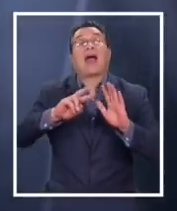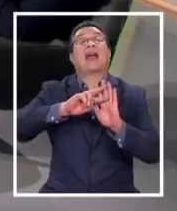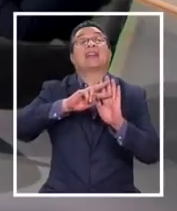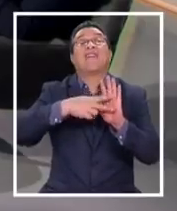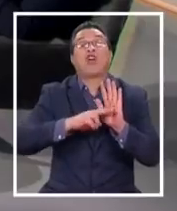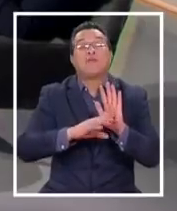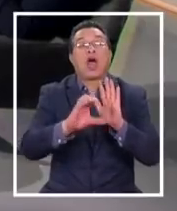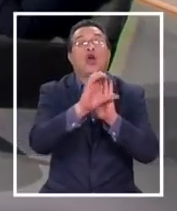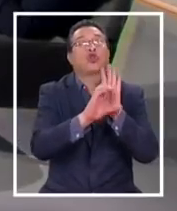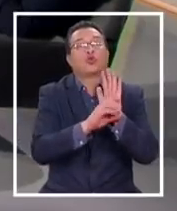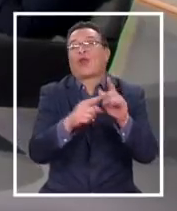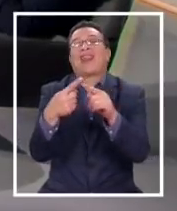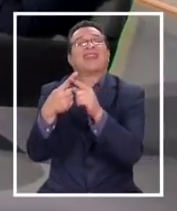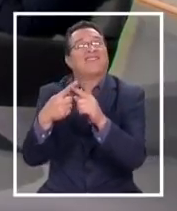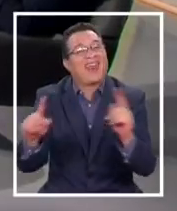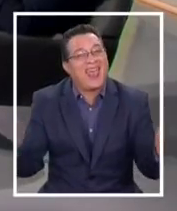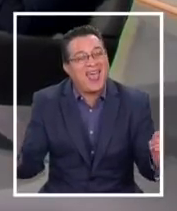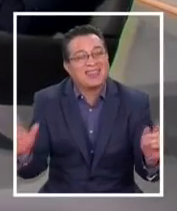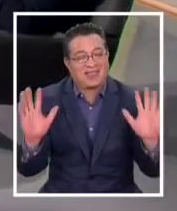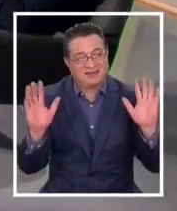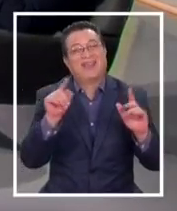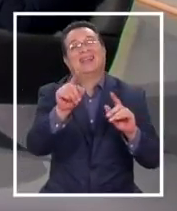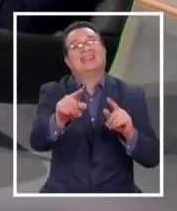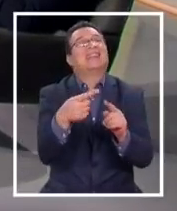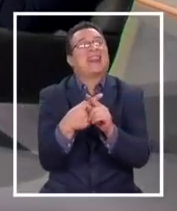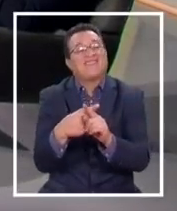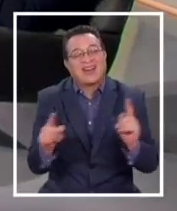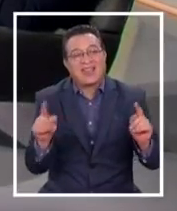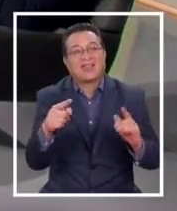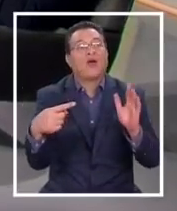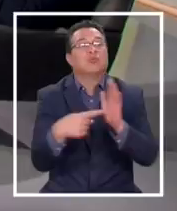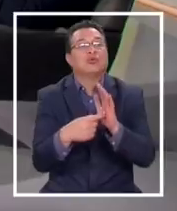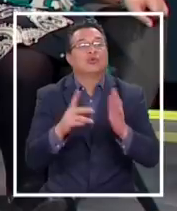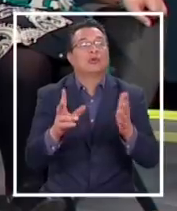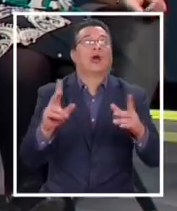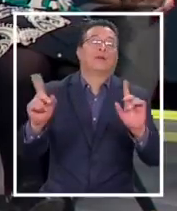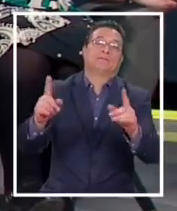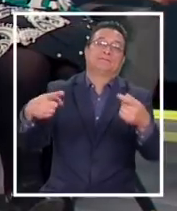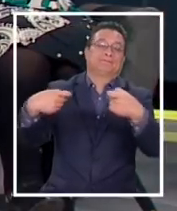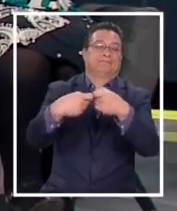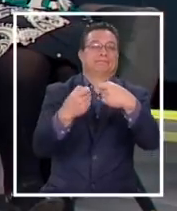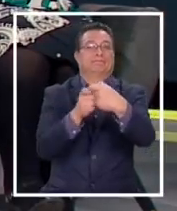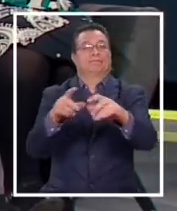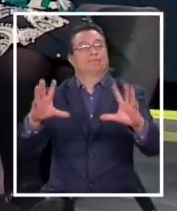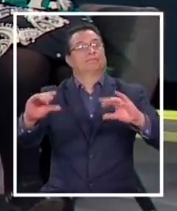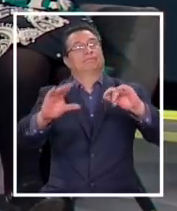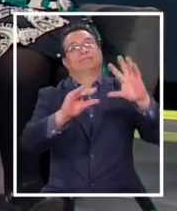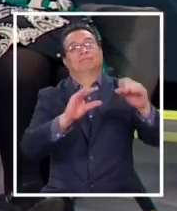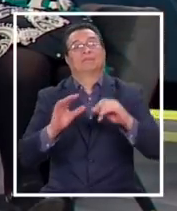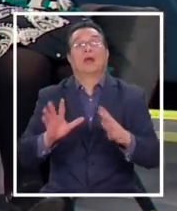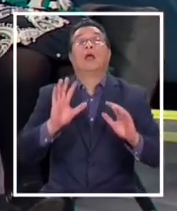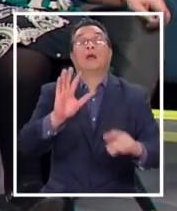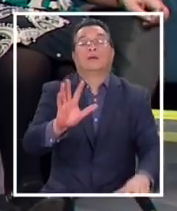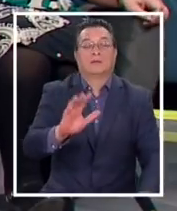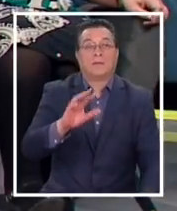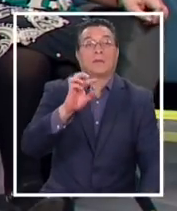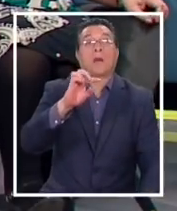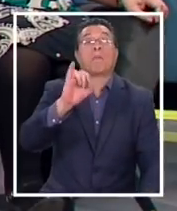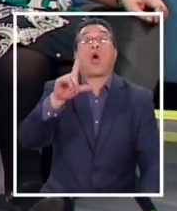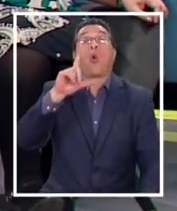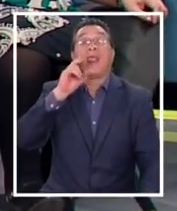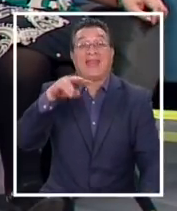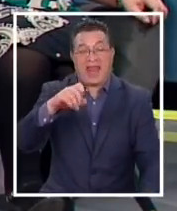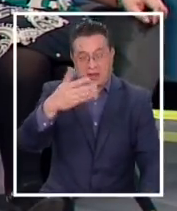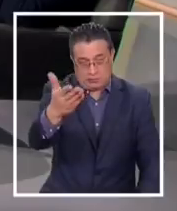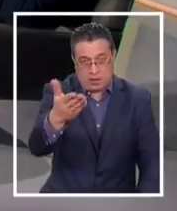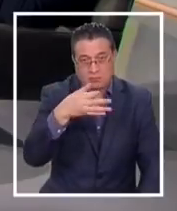constitucional. Claro, lo que pasa es que tú le cambias el título, tú sabes que hay un camino tramposo ahí. Pero más allá de eso, mira, yo quiero decir una cosa. Paulina, luego Natalia. Yo creo